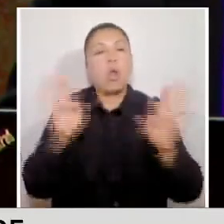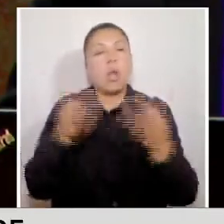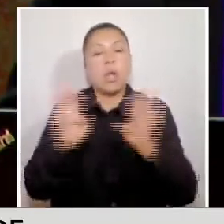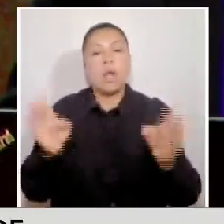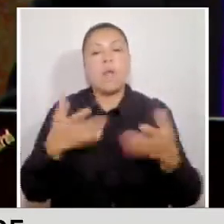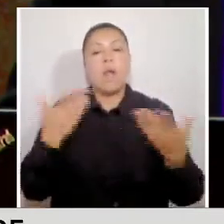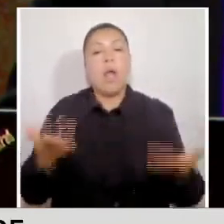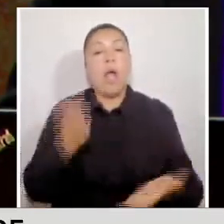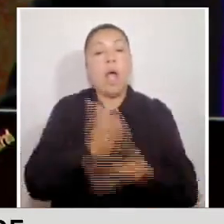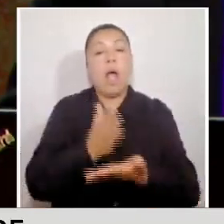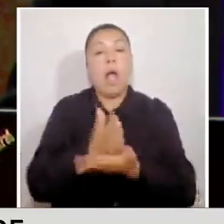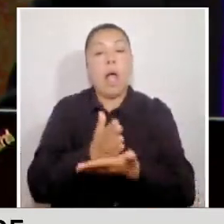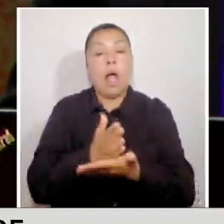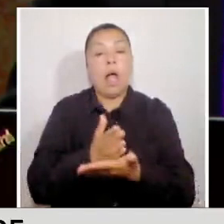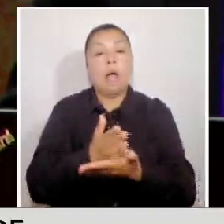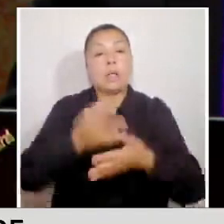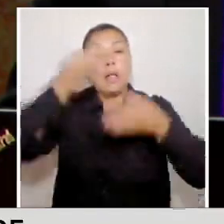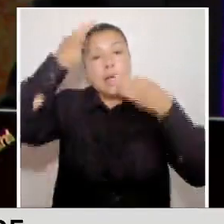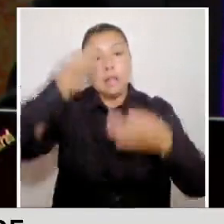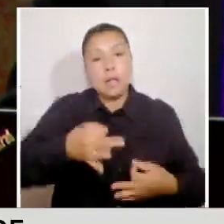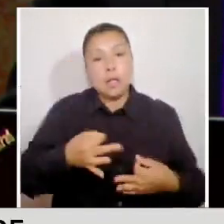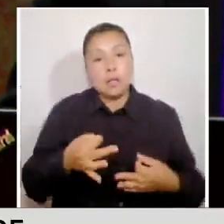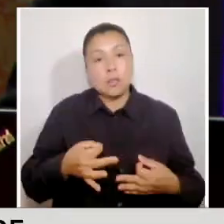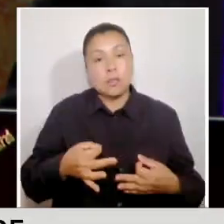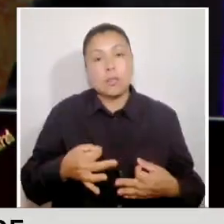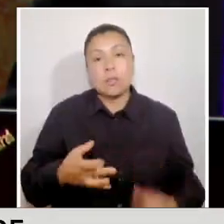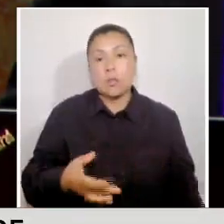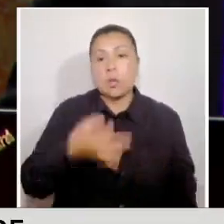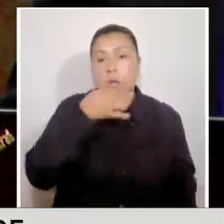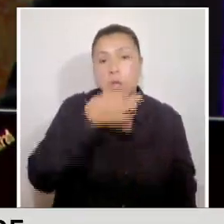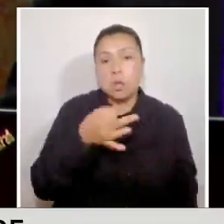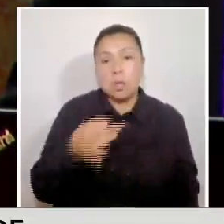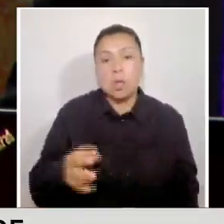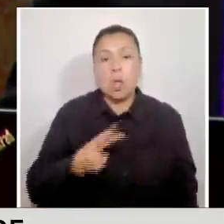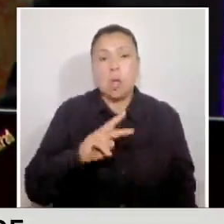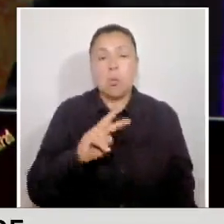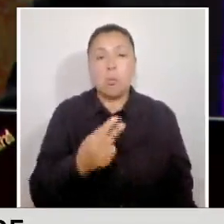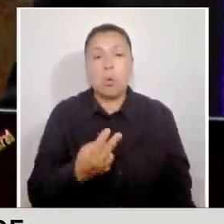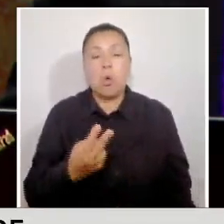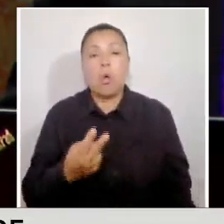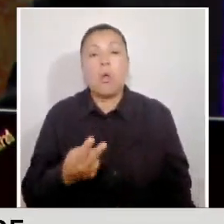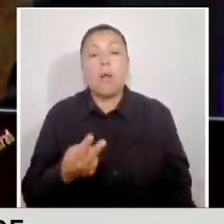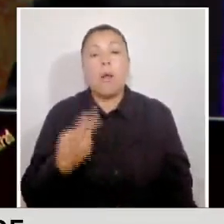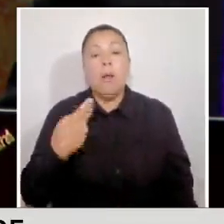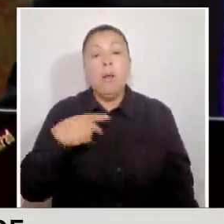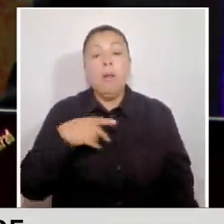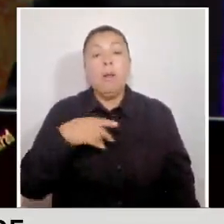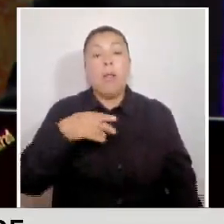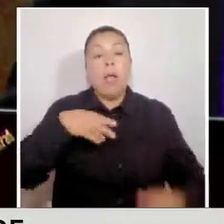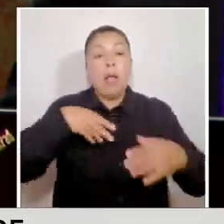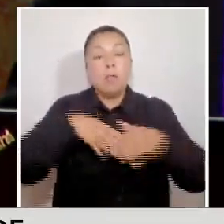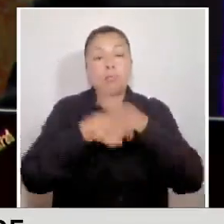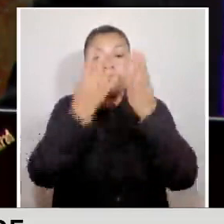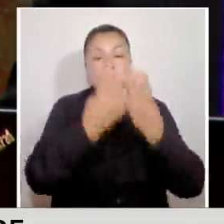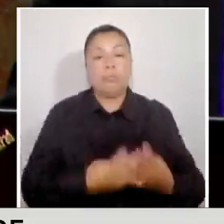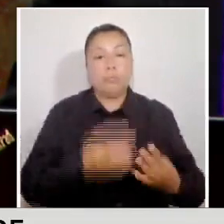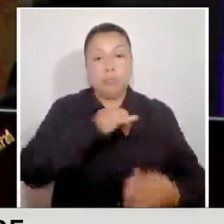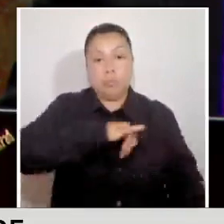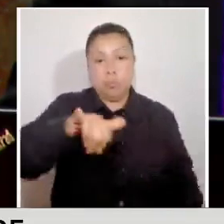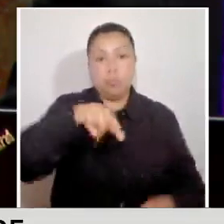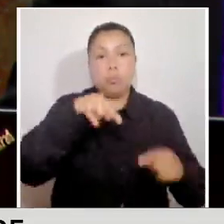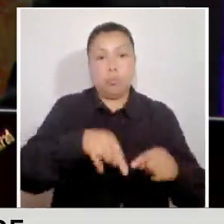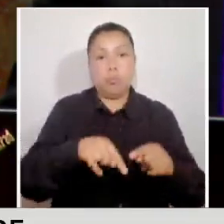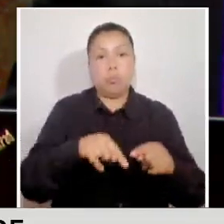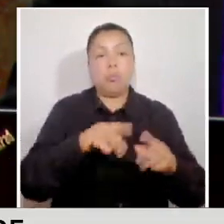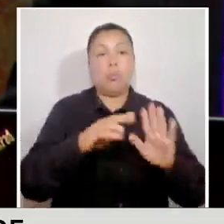ejecutará la resolución que que negare sustituy o revocare la internación provisoria el recurso de apelación contra esta resolución